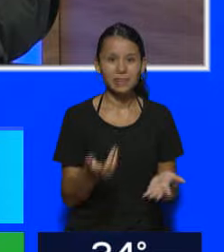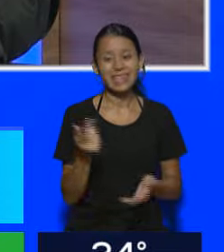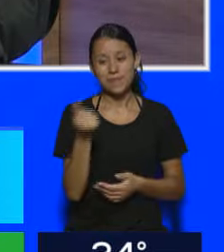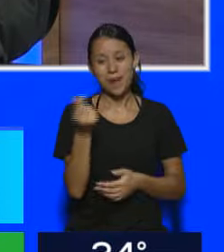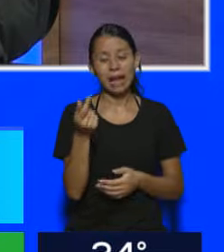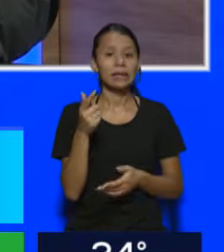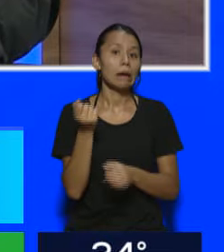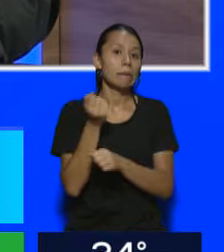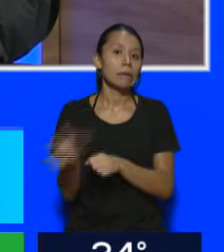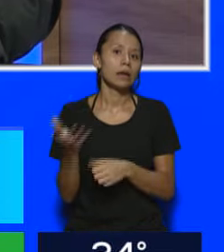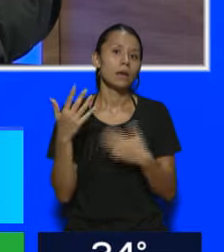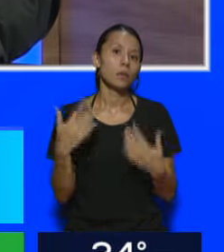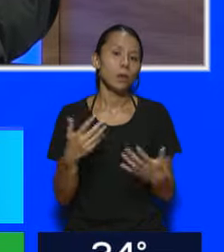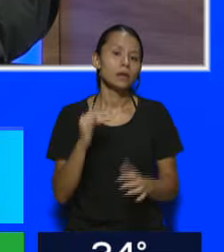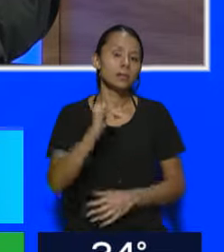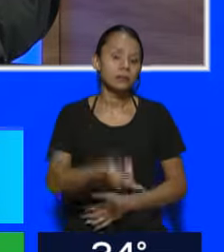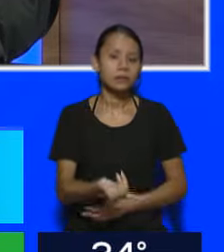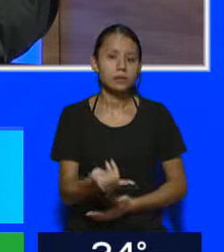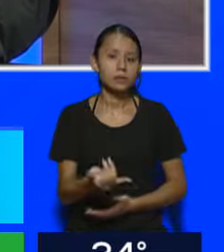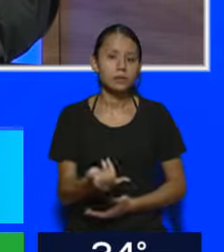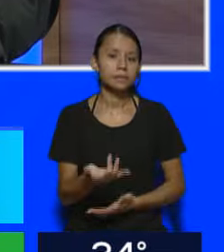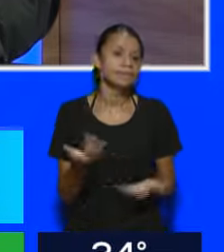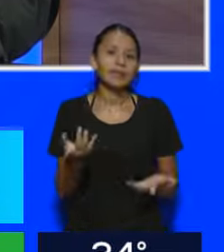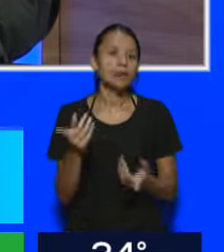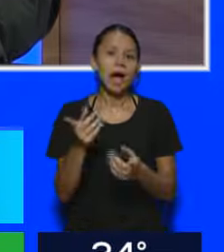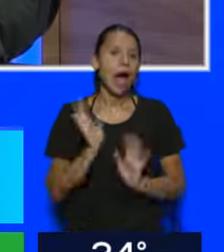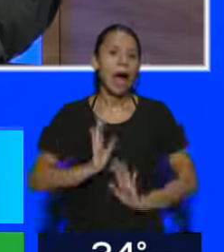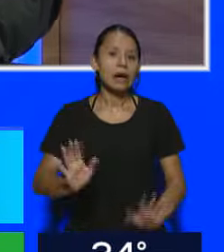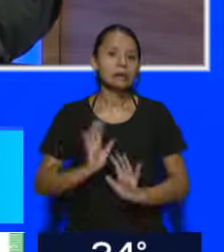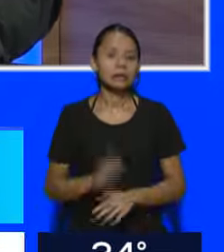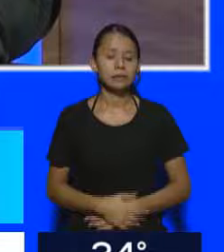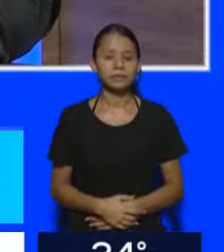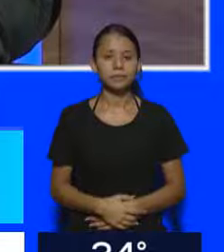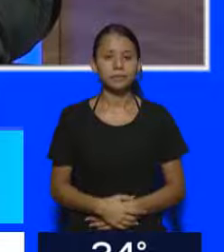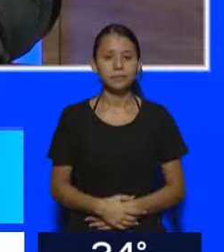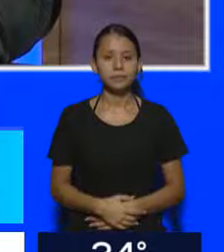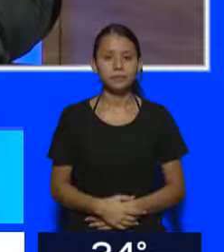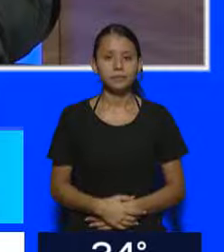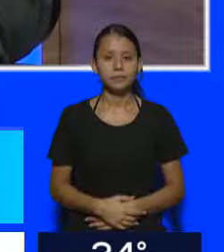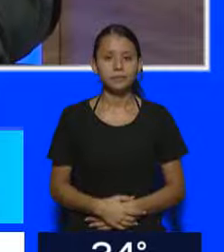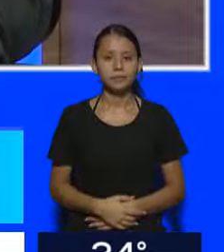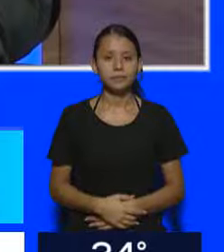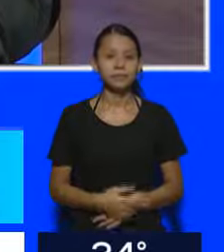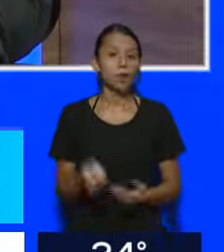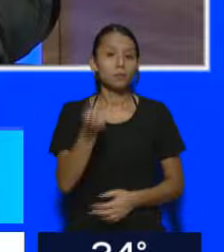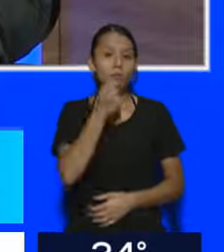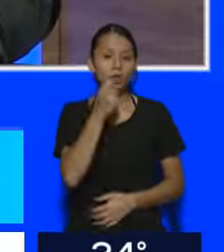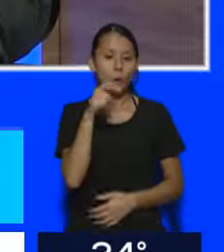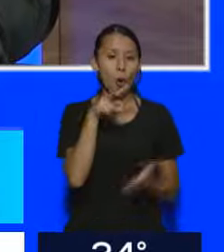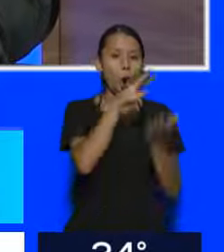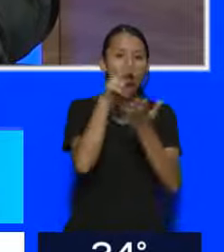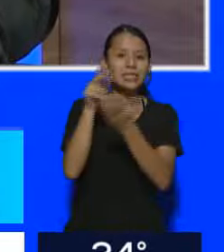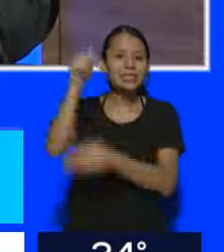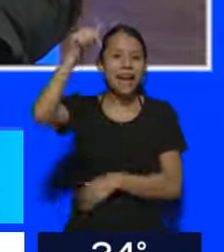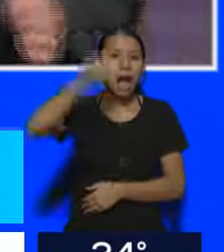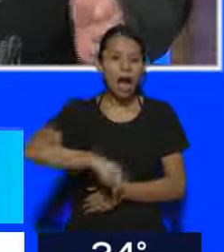plata, pero es necesario. También todavía no se conoce el pronóstico de cosecha para lo que será esta temporada por parte del Instituto